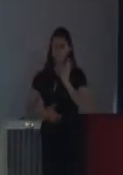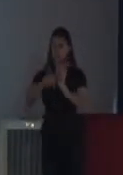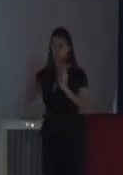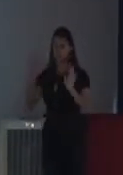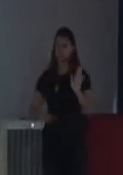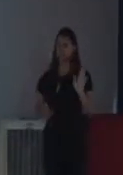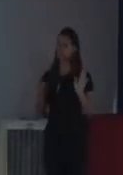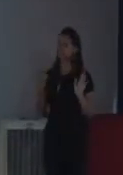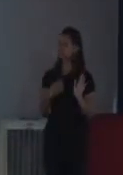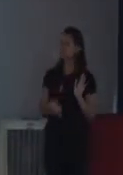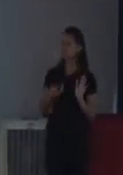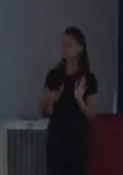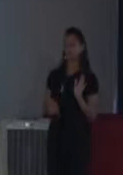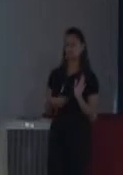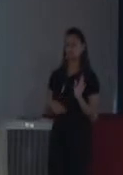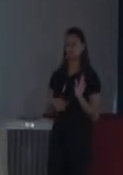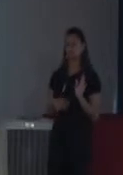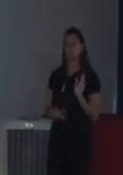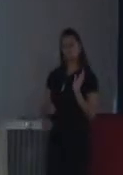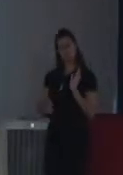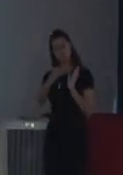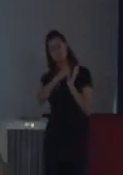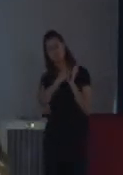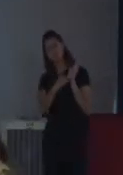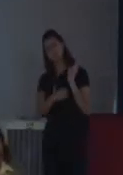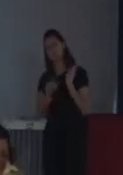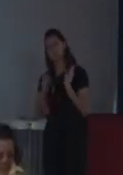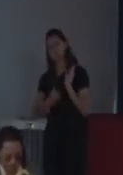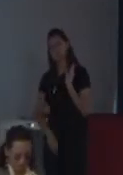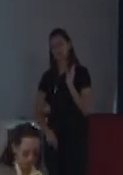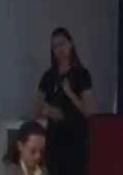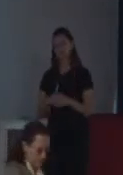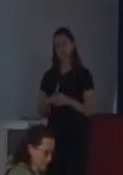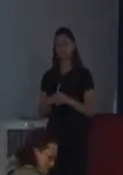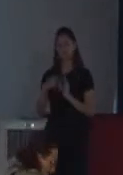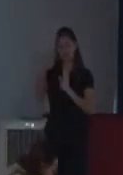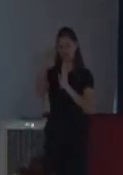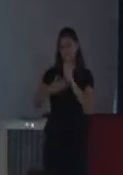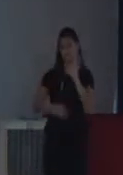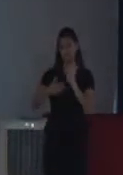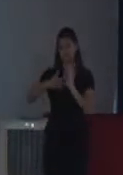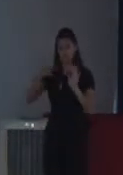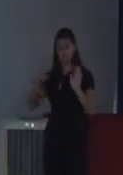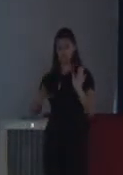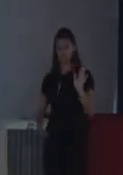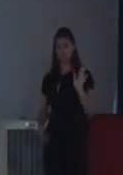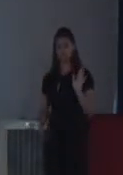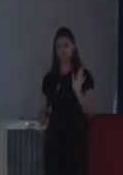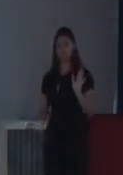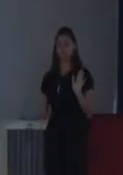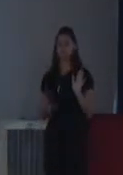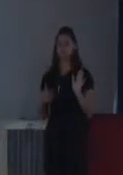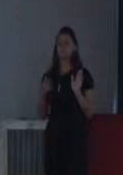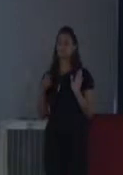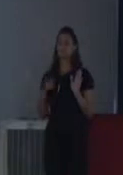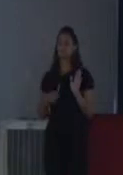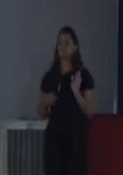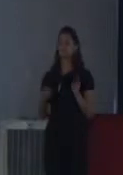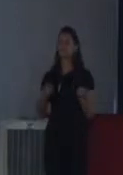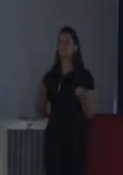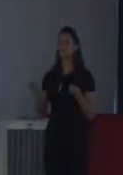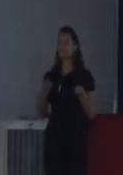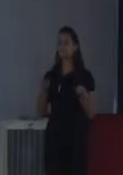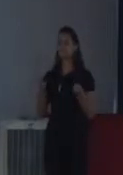constitucionalidad? ¿Qué lo integra ese bloque de constitucionalidad? El bloque de constitucionalidad lo